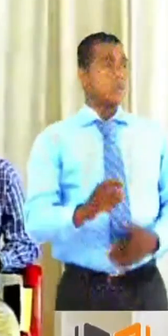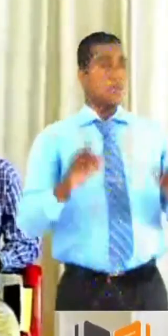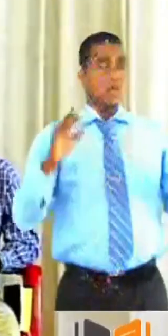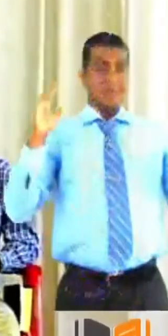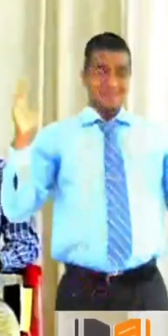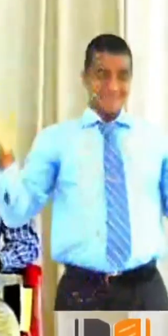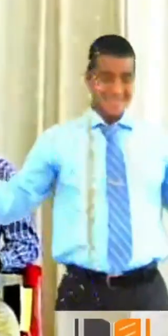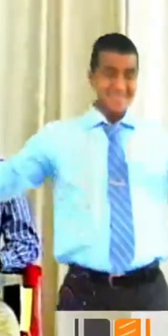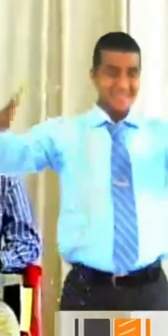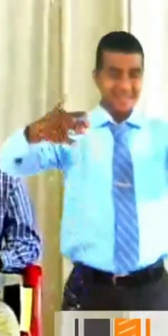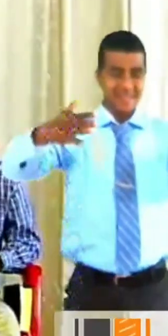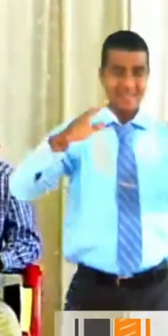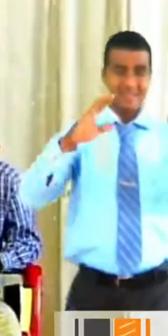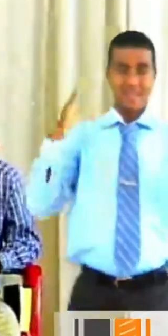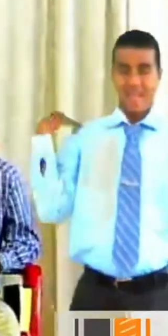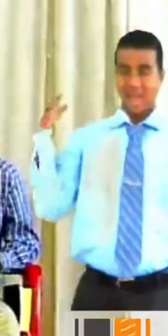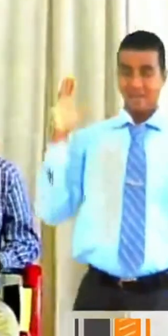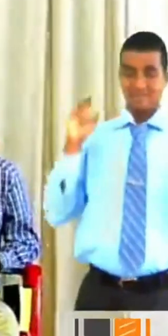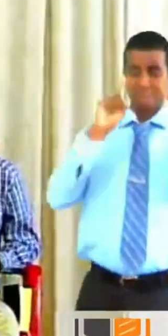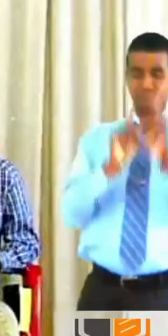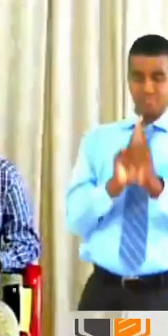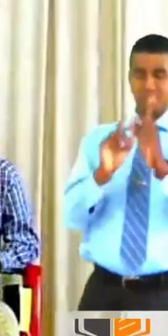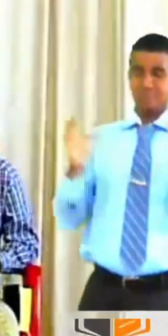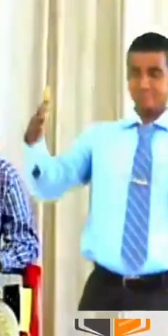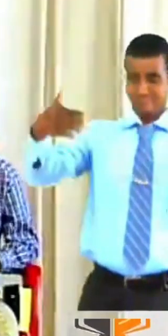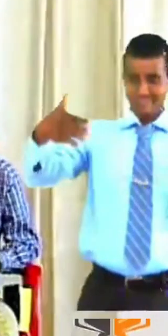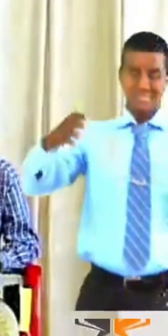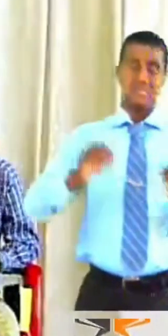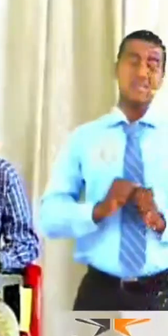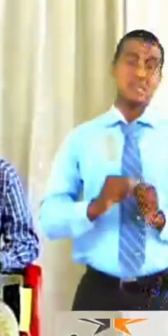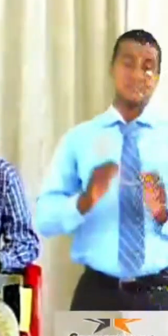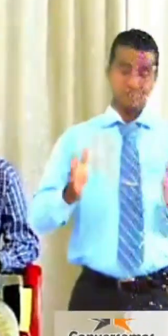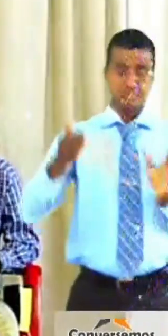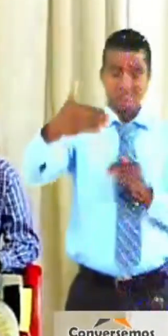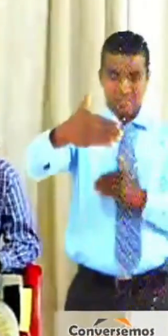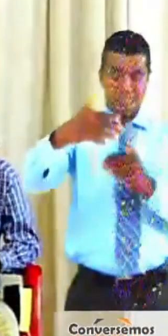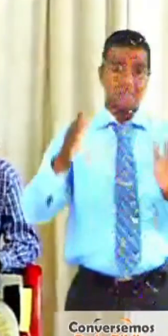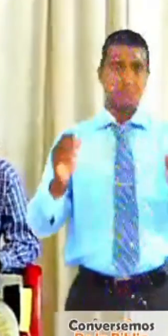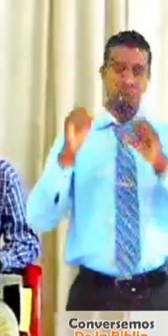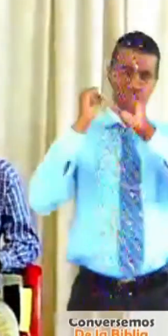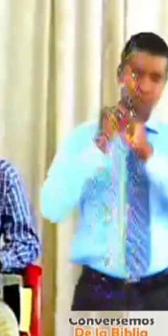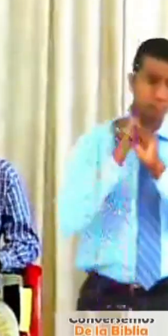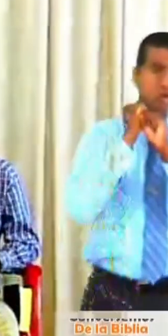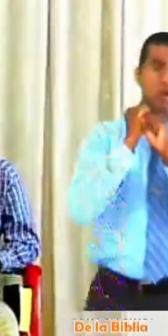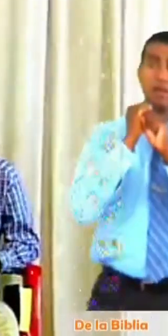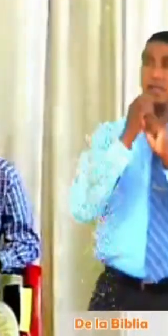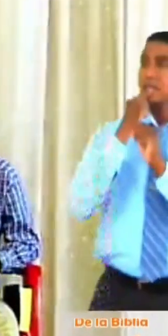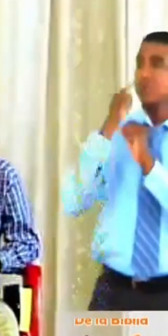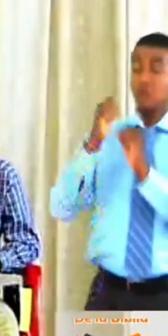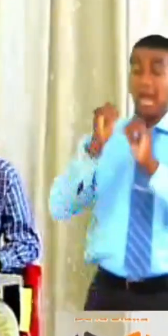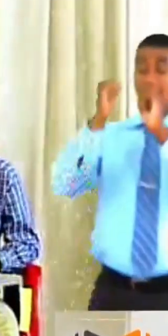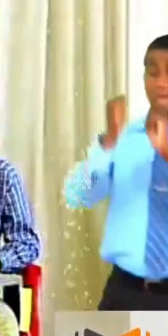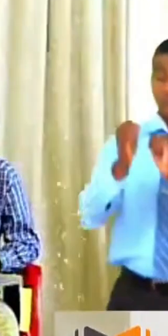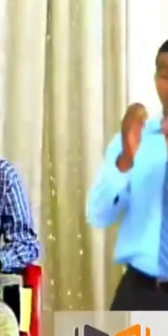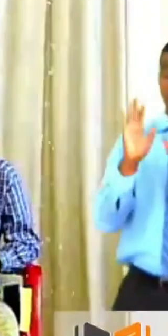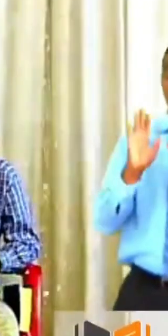arca era la presencia de Dios, y a los guerreros atrás. Y él dijo: háganlo así, porque algo maravilloso va a